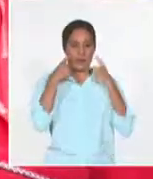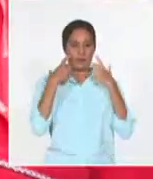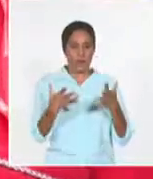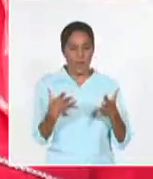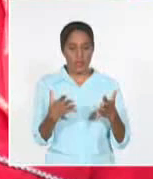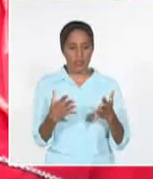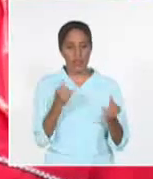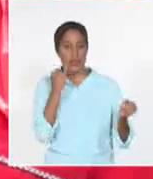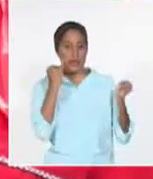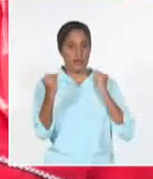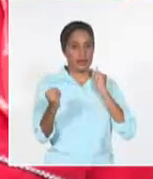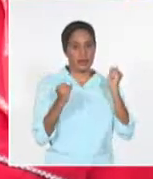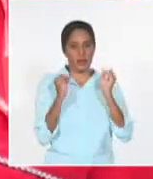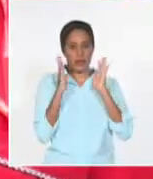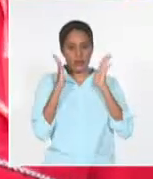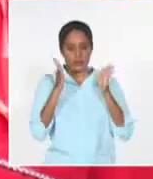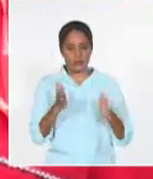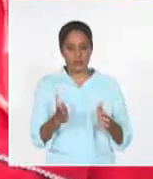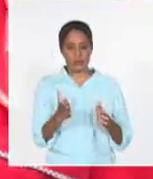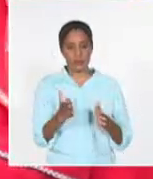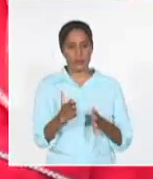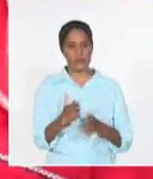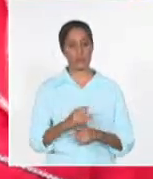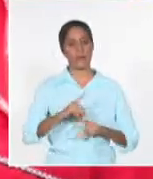por las instituciones, para que se mantenga